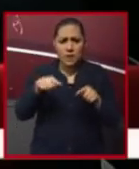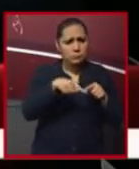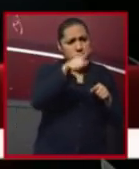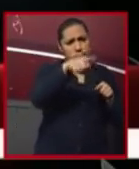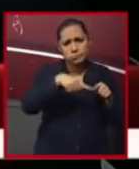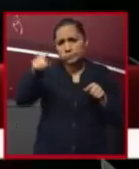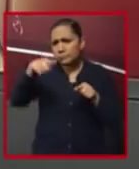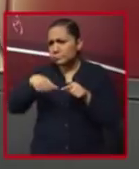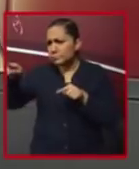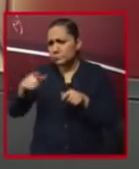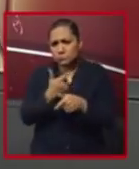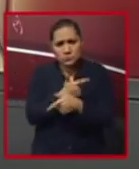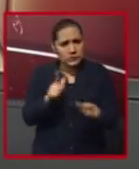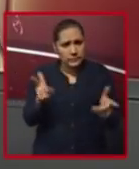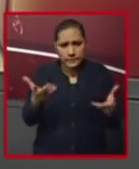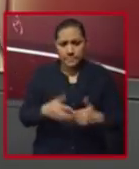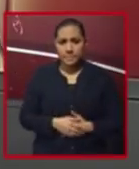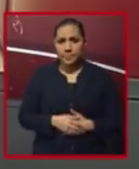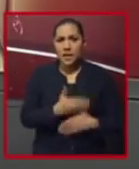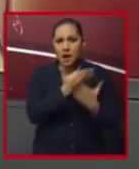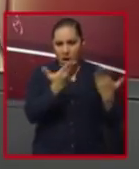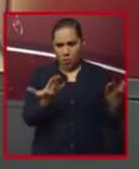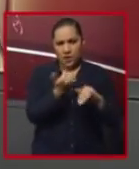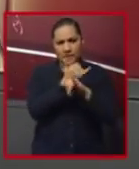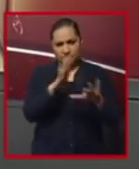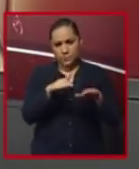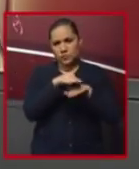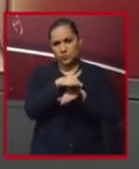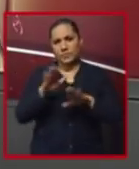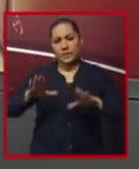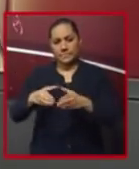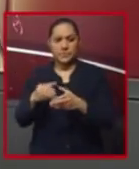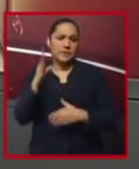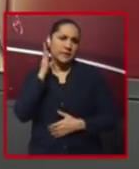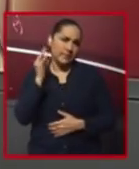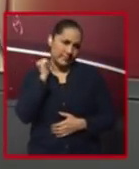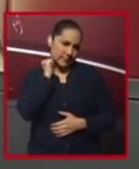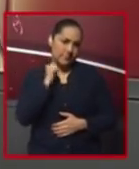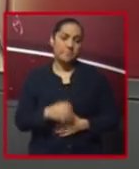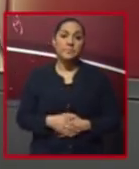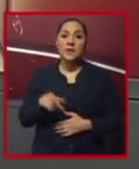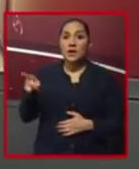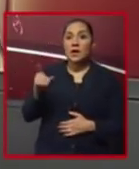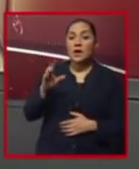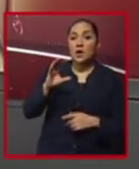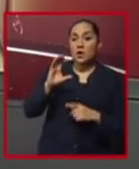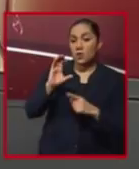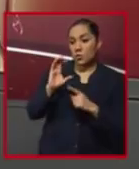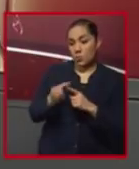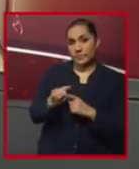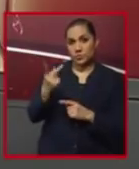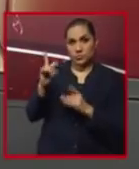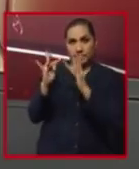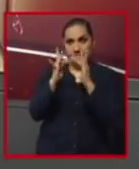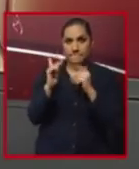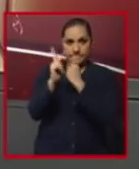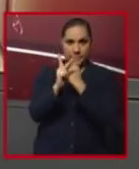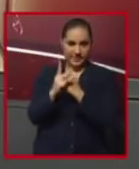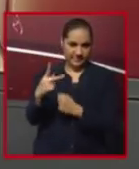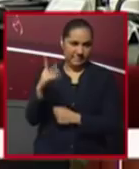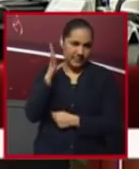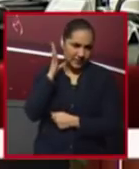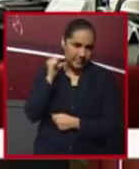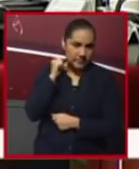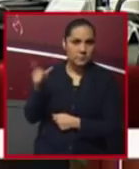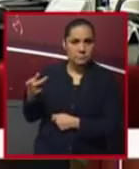Bueno, vamos ahora con información del Senado de la República. Ante la Comisión de Relaciones Exteriores de la Cámara Alta comparecieron los ciudadanos propuestos por